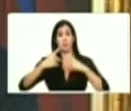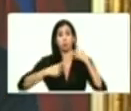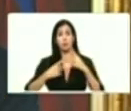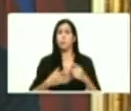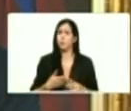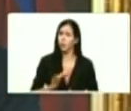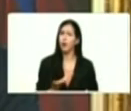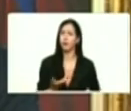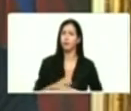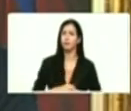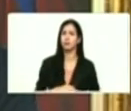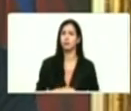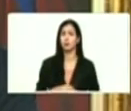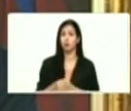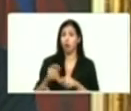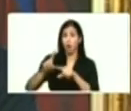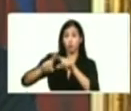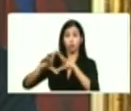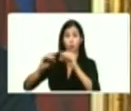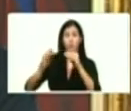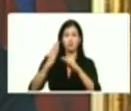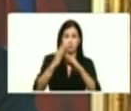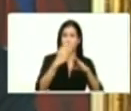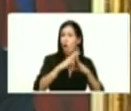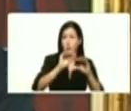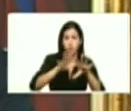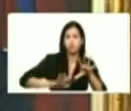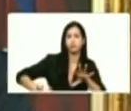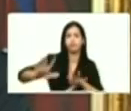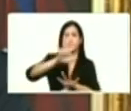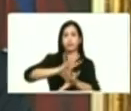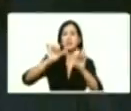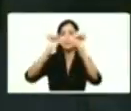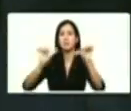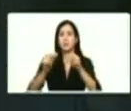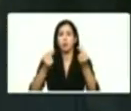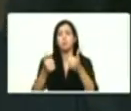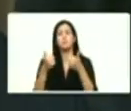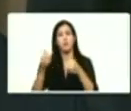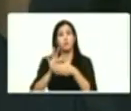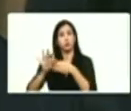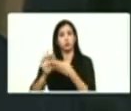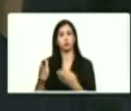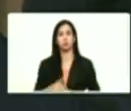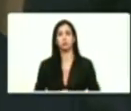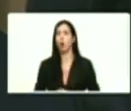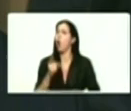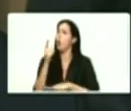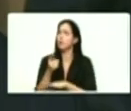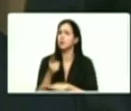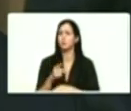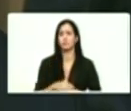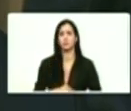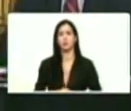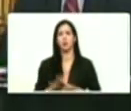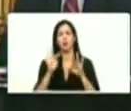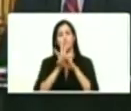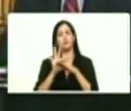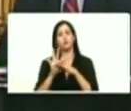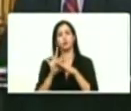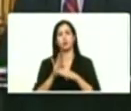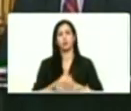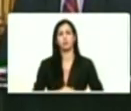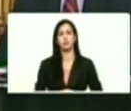las condiciones para que el resto de la economía tenga un metabolismo de buen funcionamiento los obligamos a funcionar